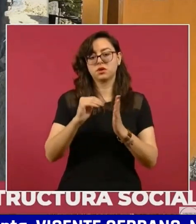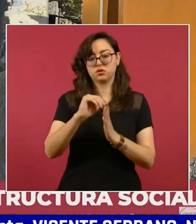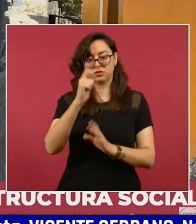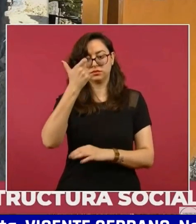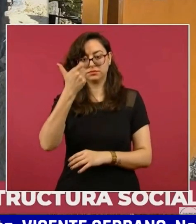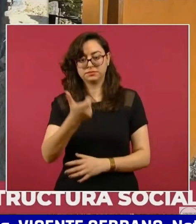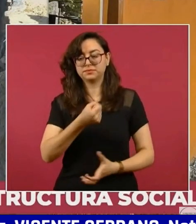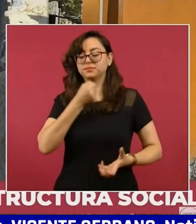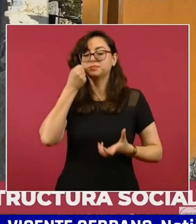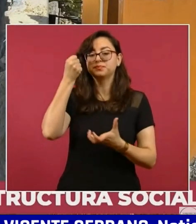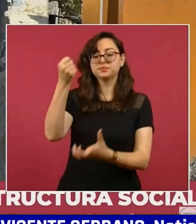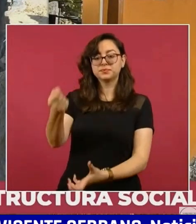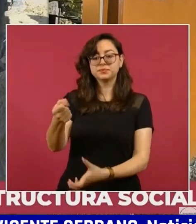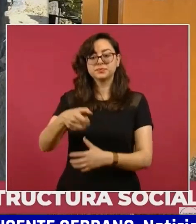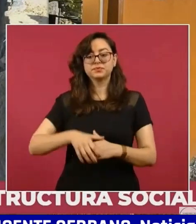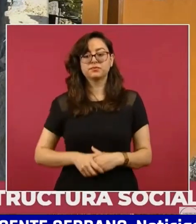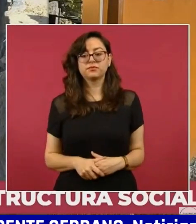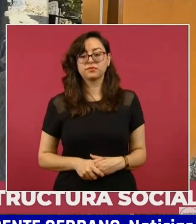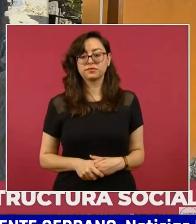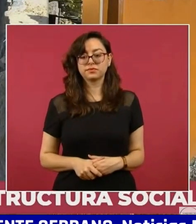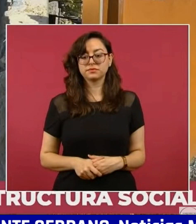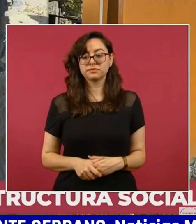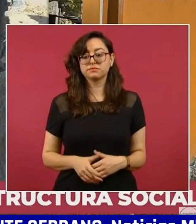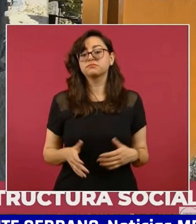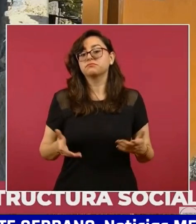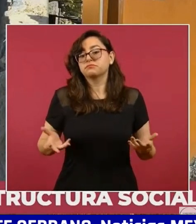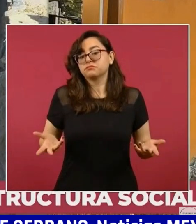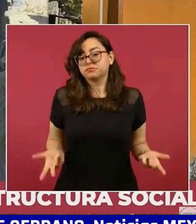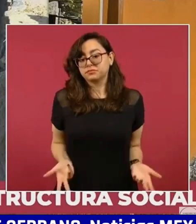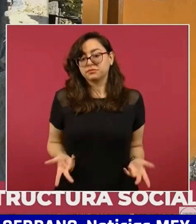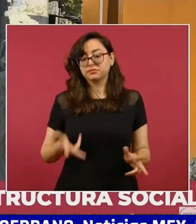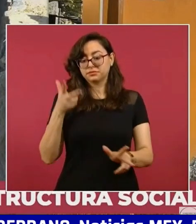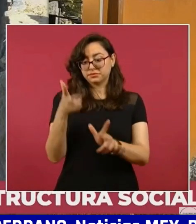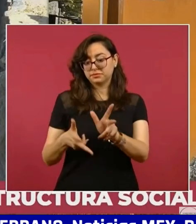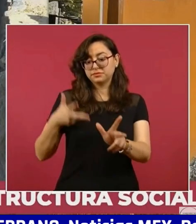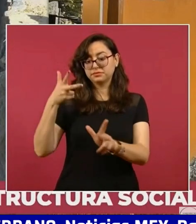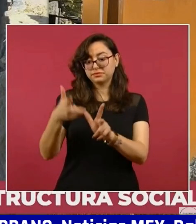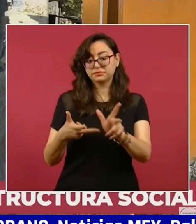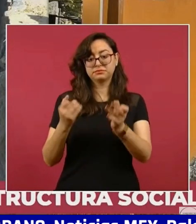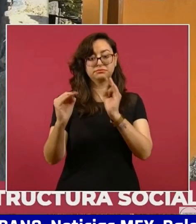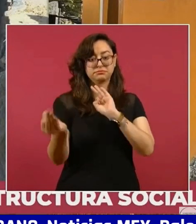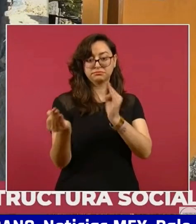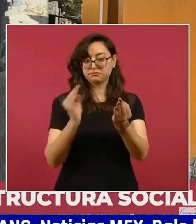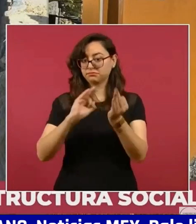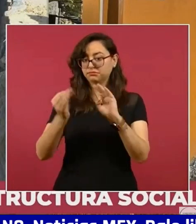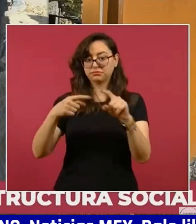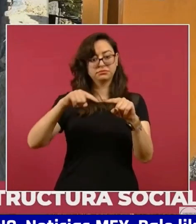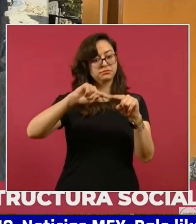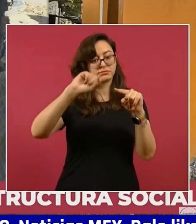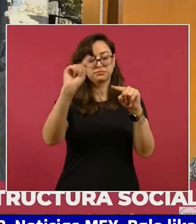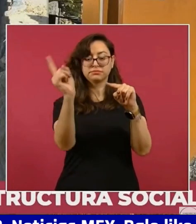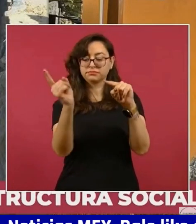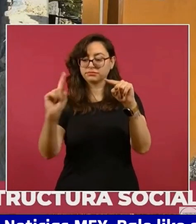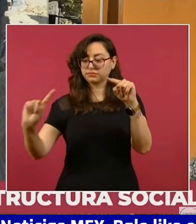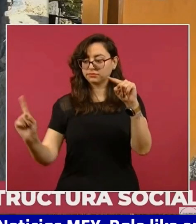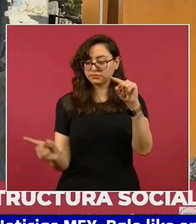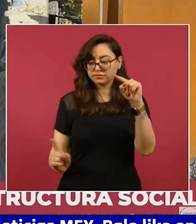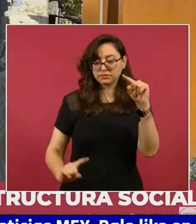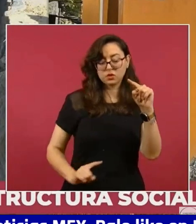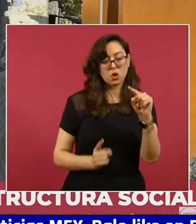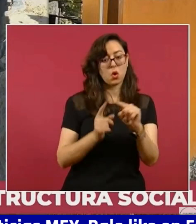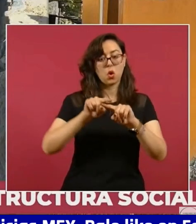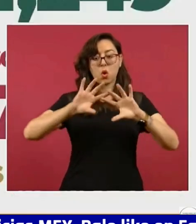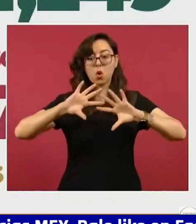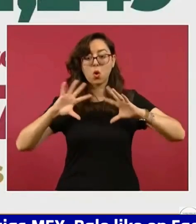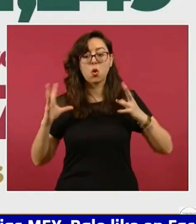En resumen, en toda la ruta del Tren Maya, dentro de los programas, pensiones y becas de bienestar,